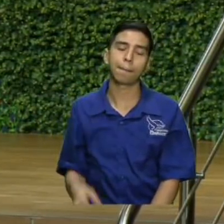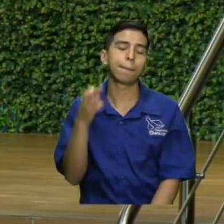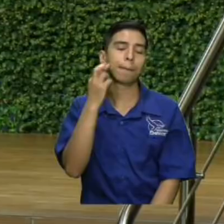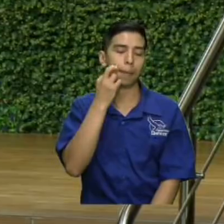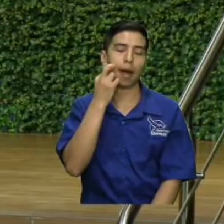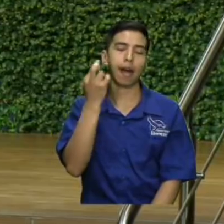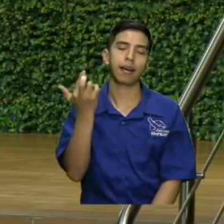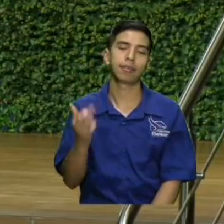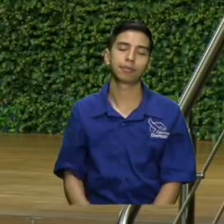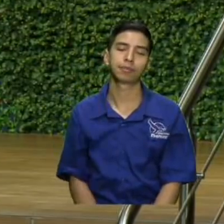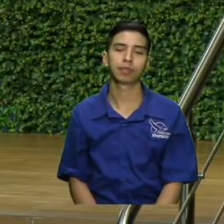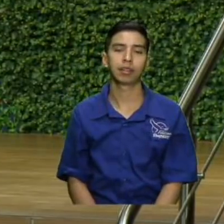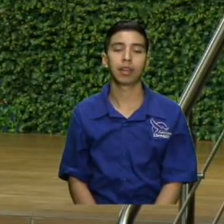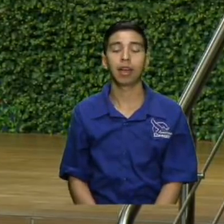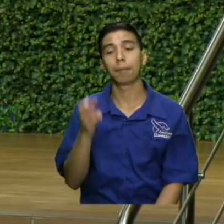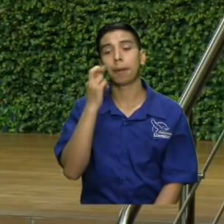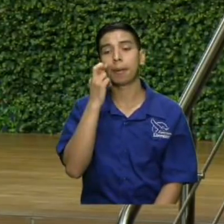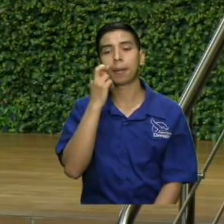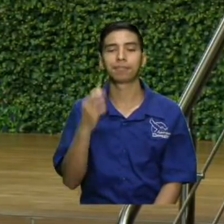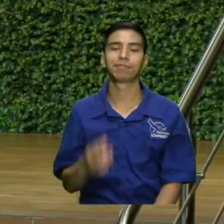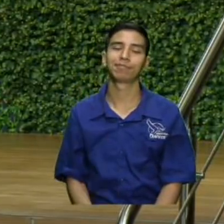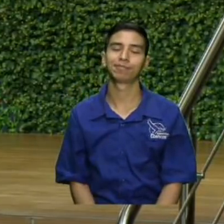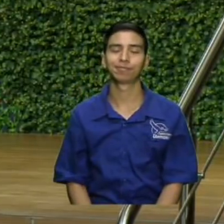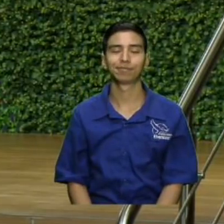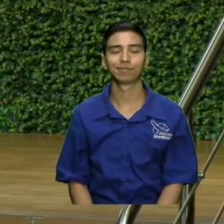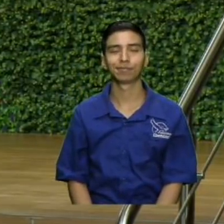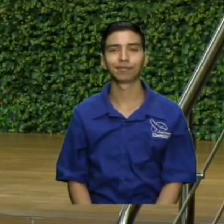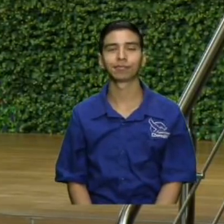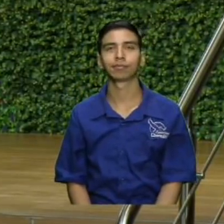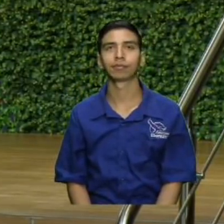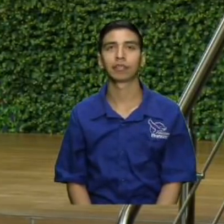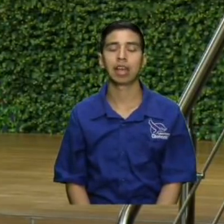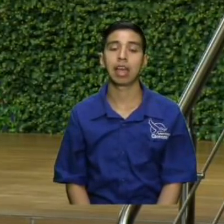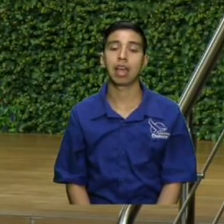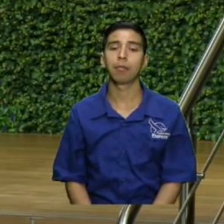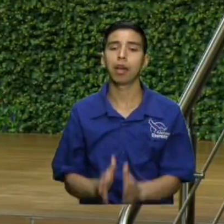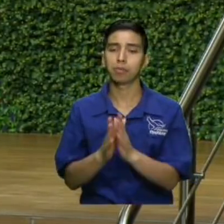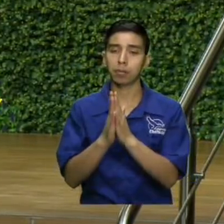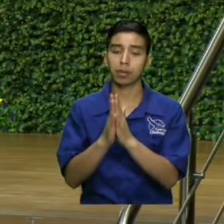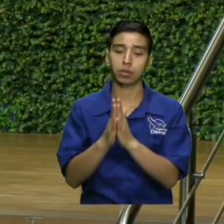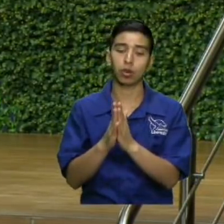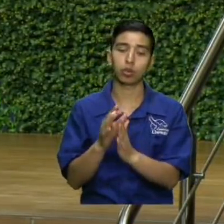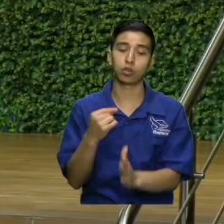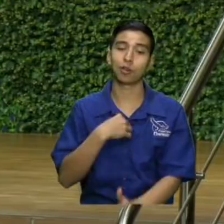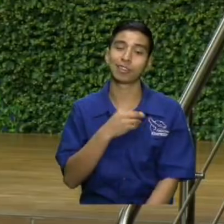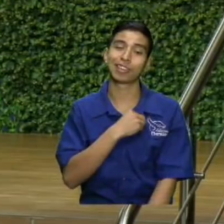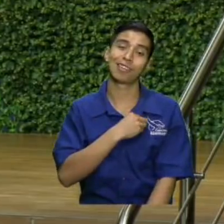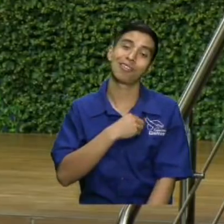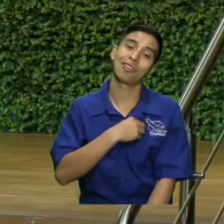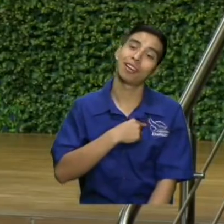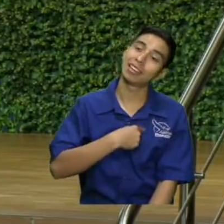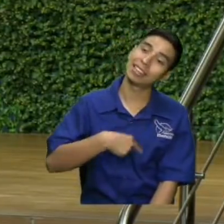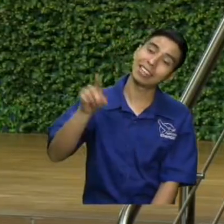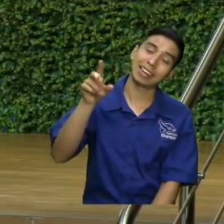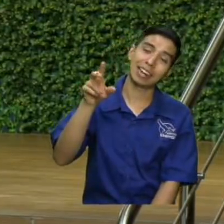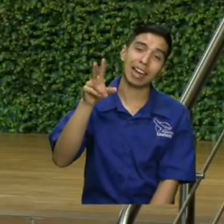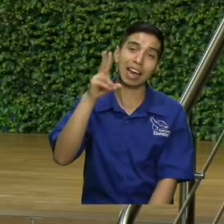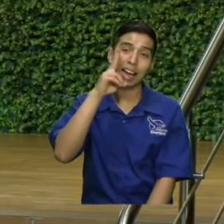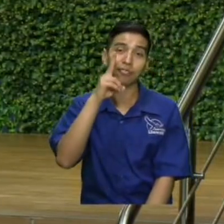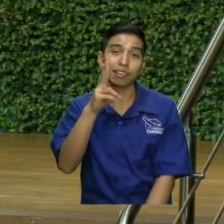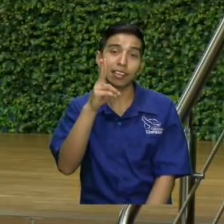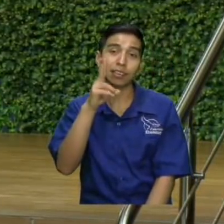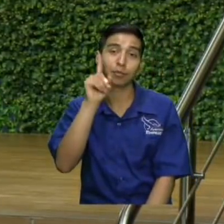daddy, Abba Padre, le dice, ¿me das permiso para ir a perder 3 horas al cine?